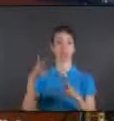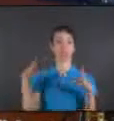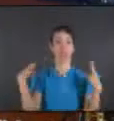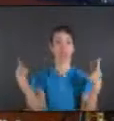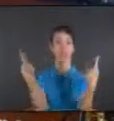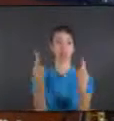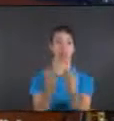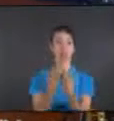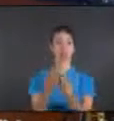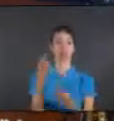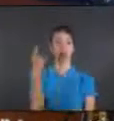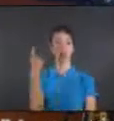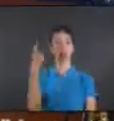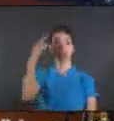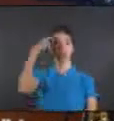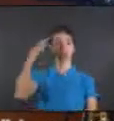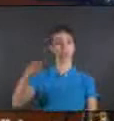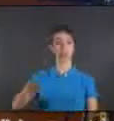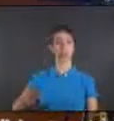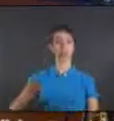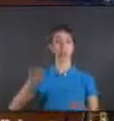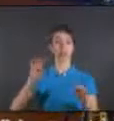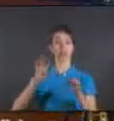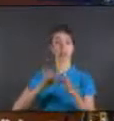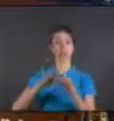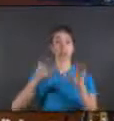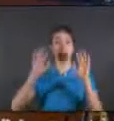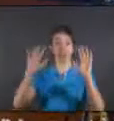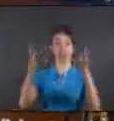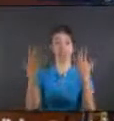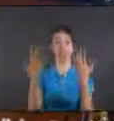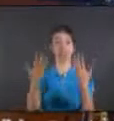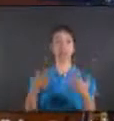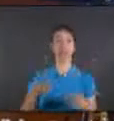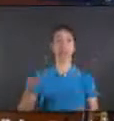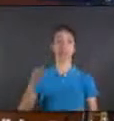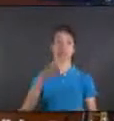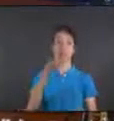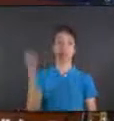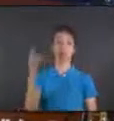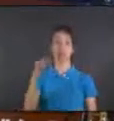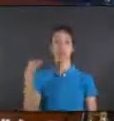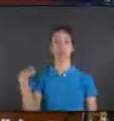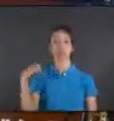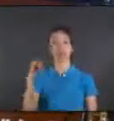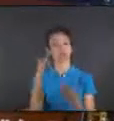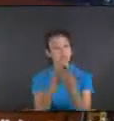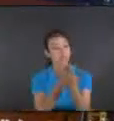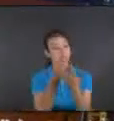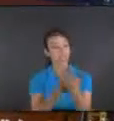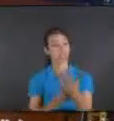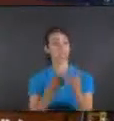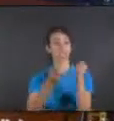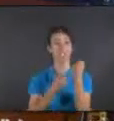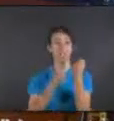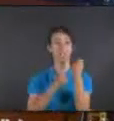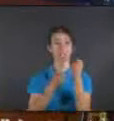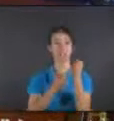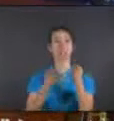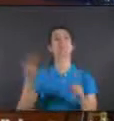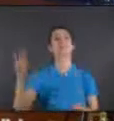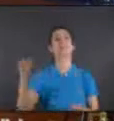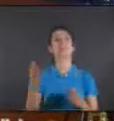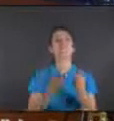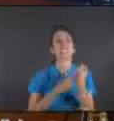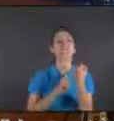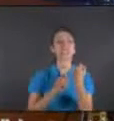paternas, todos ellos por nombre, y se reunieron el primer día del décimo mes para investigar el